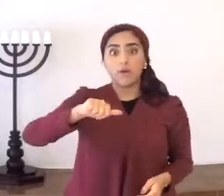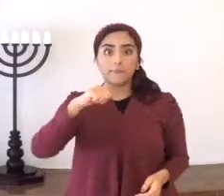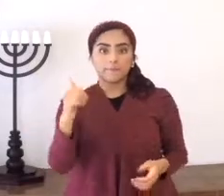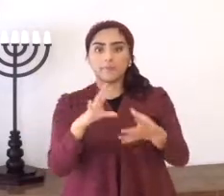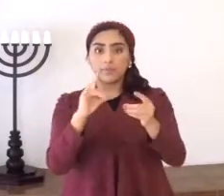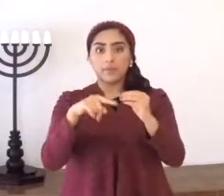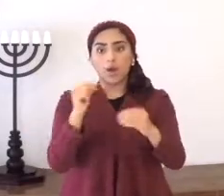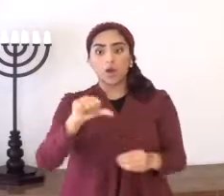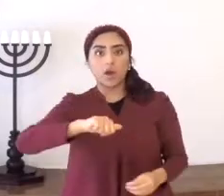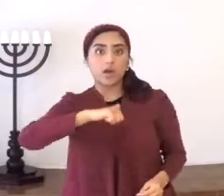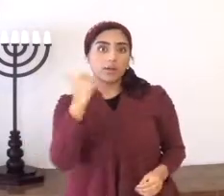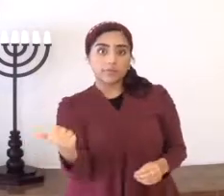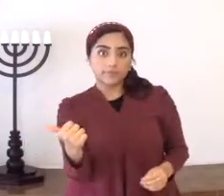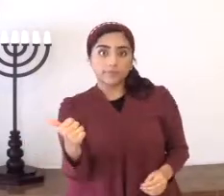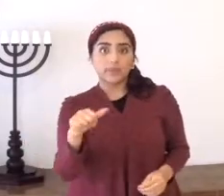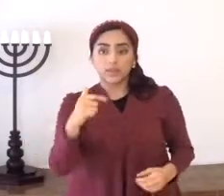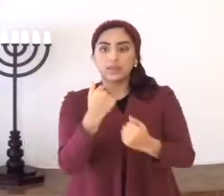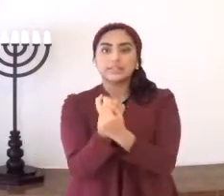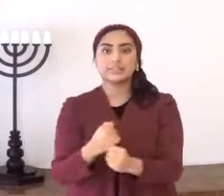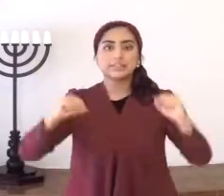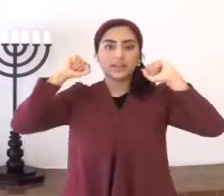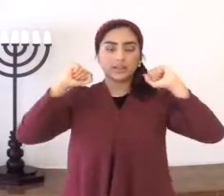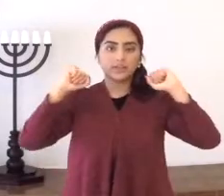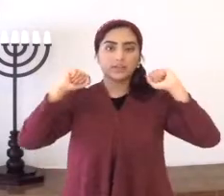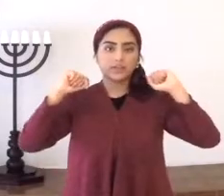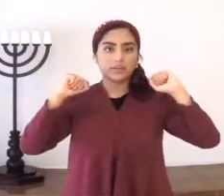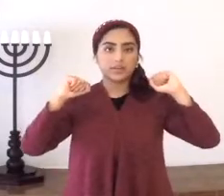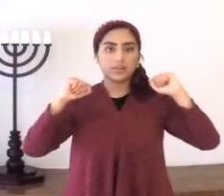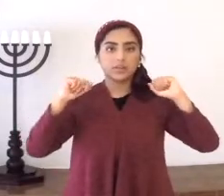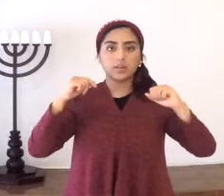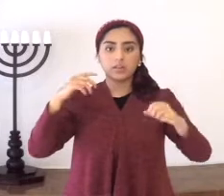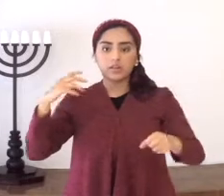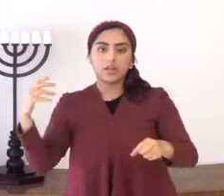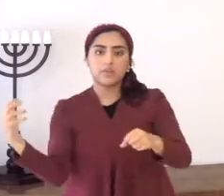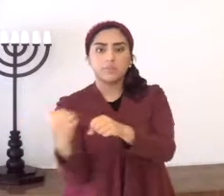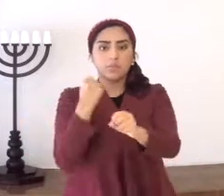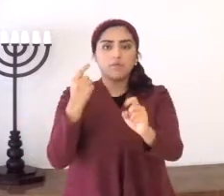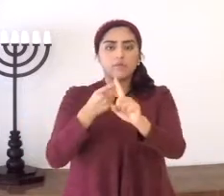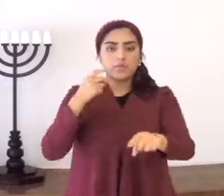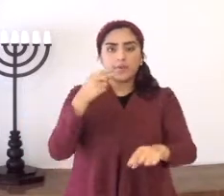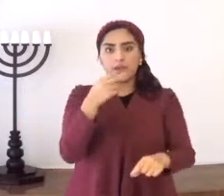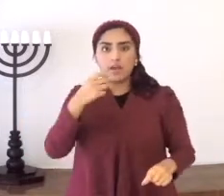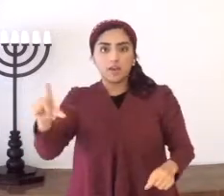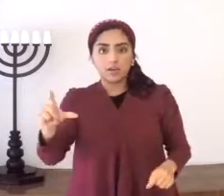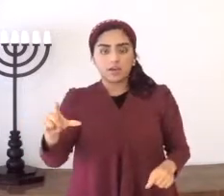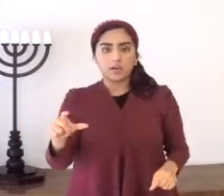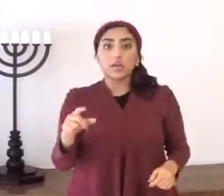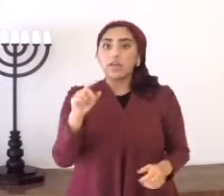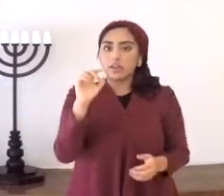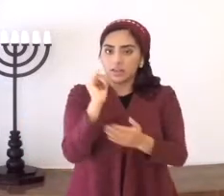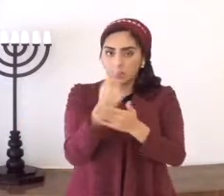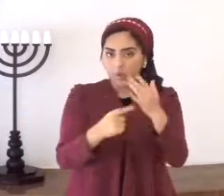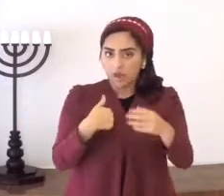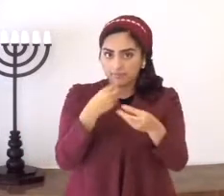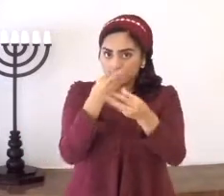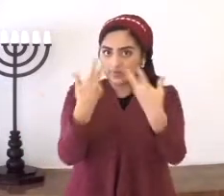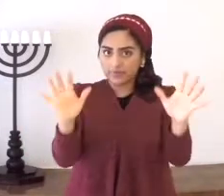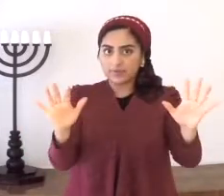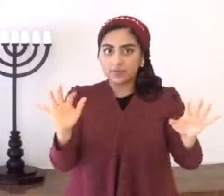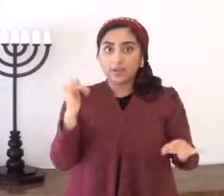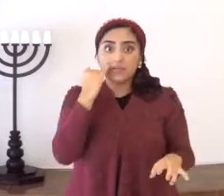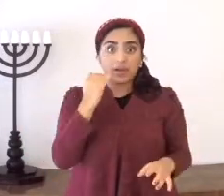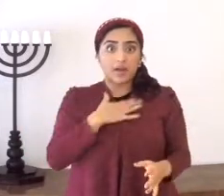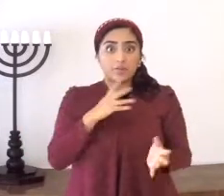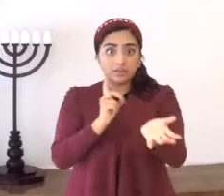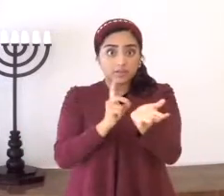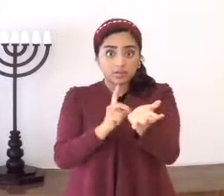23, a otros, está hablando a otros, salvad. arrebatándolos del fuego. Entonces es lo